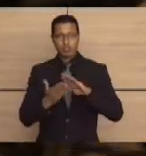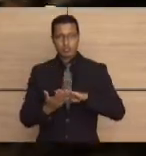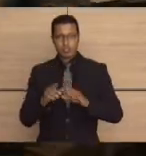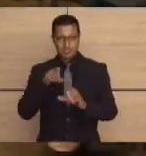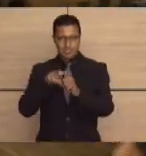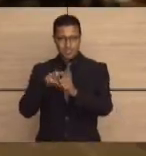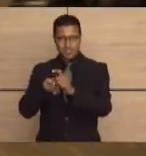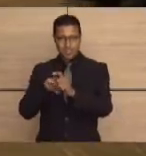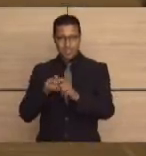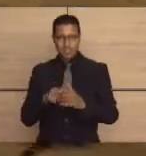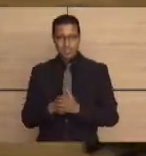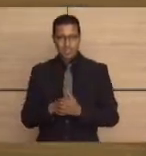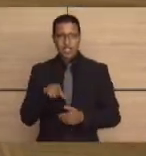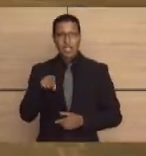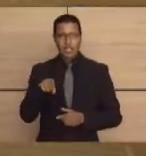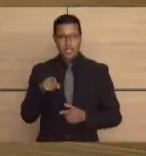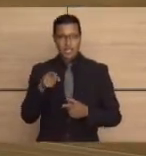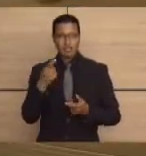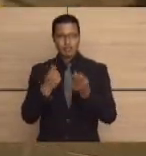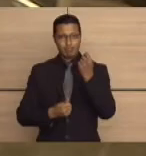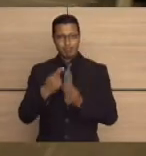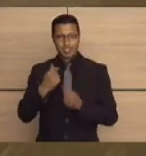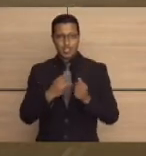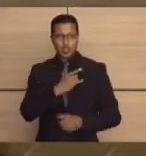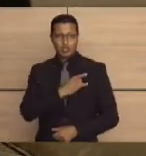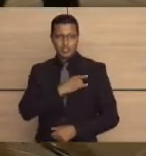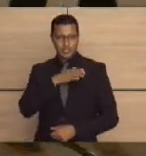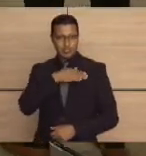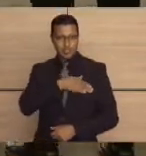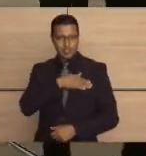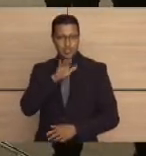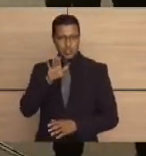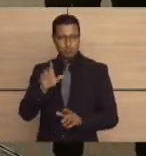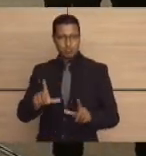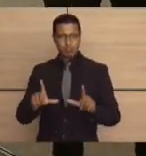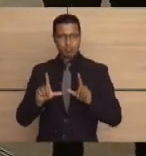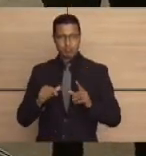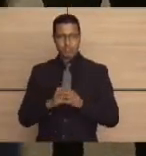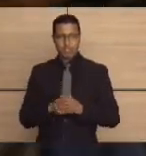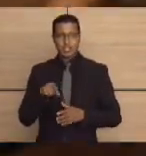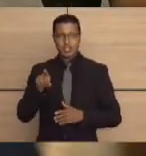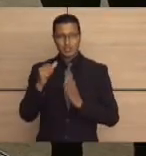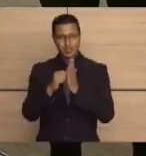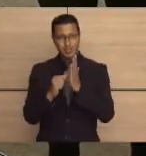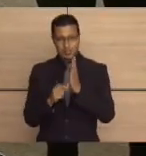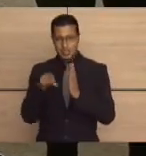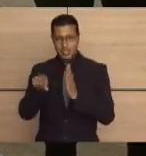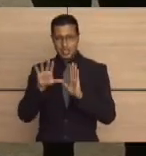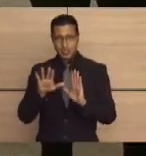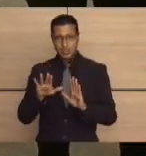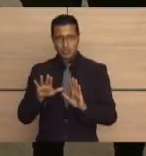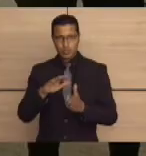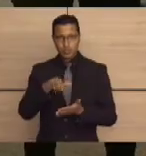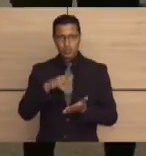Guajira. Además es contadora pública de la Universidad de Bolívar y exbecaria del programa Martin Luther King Jr. del Centro